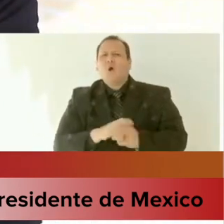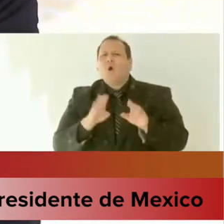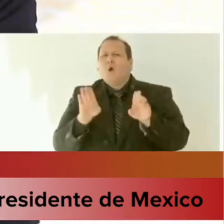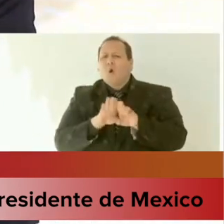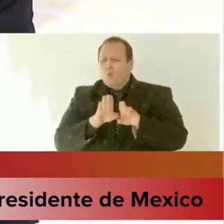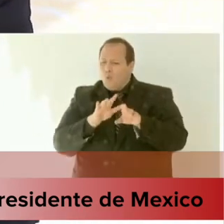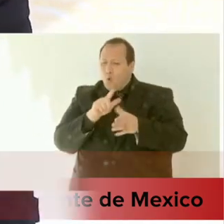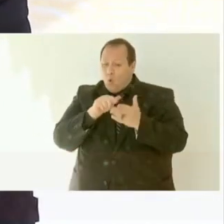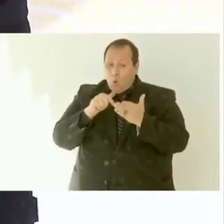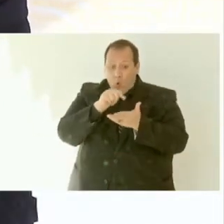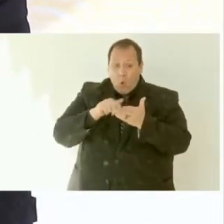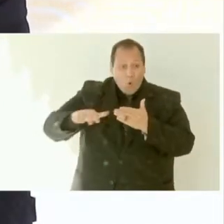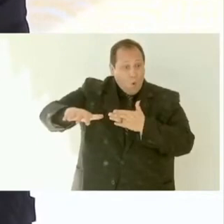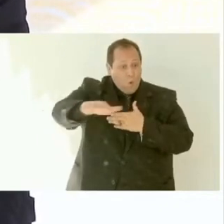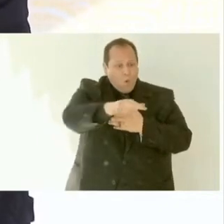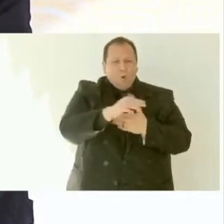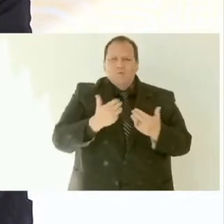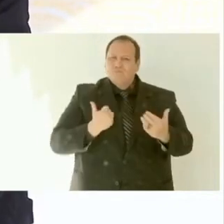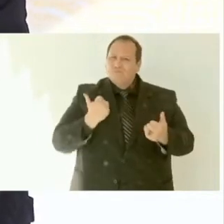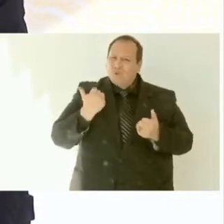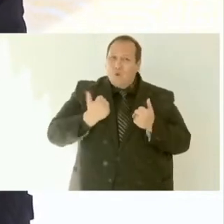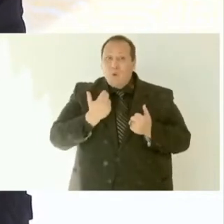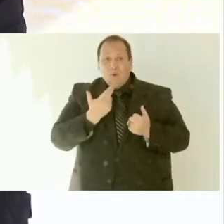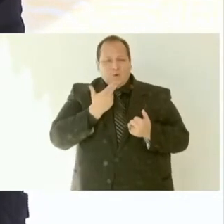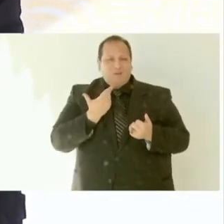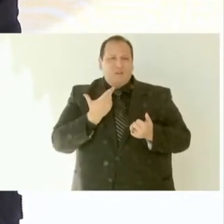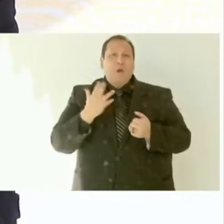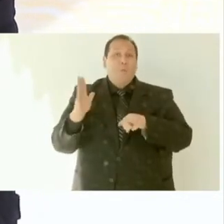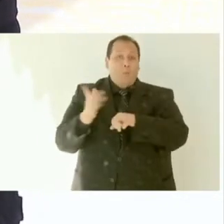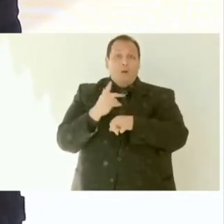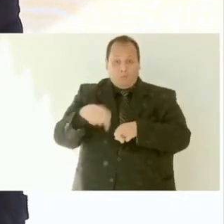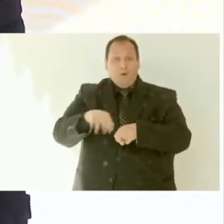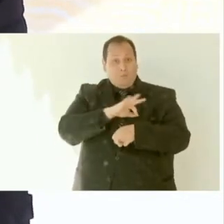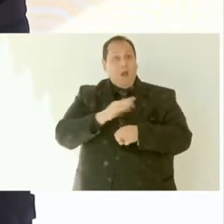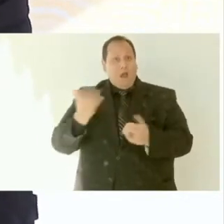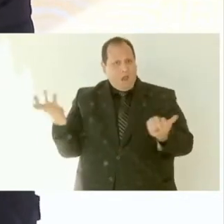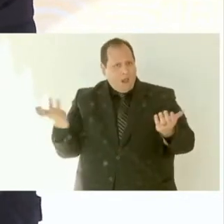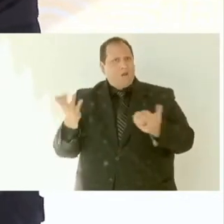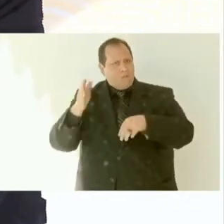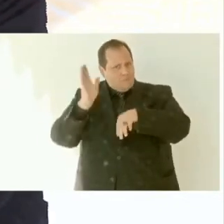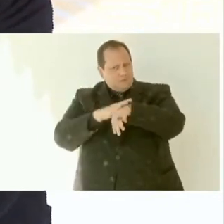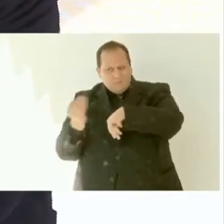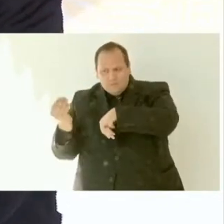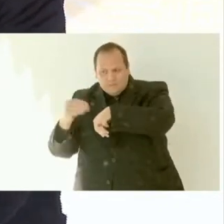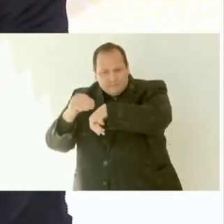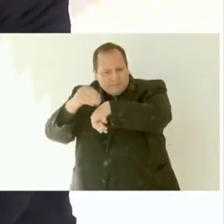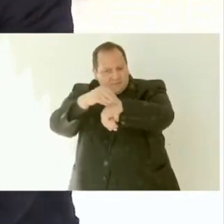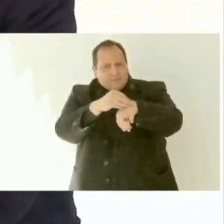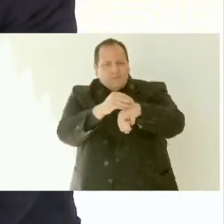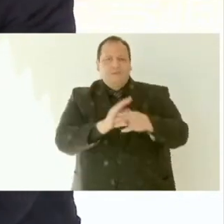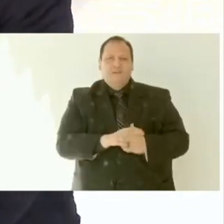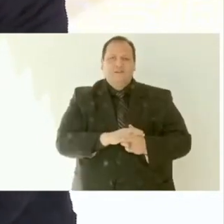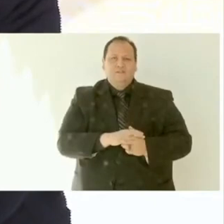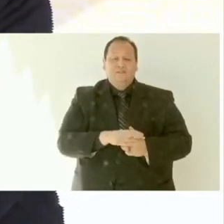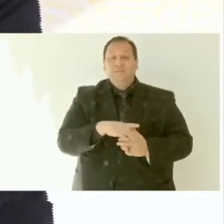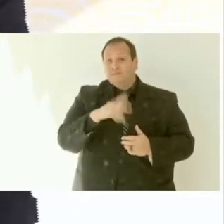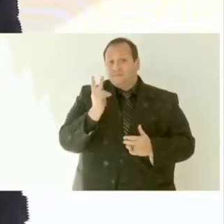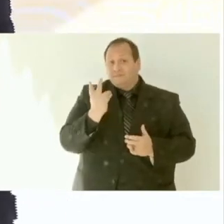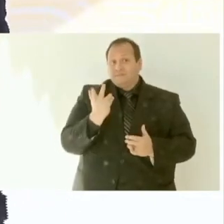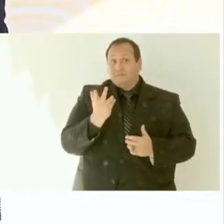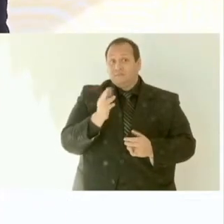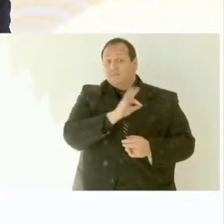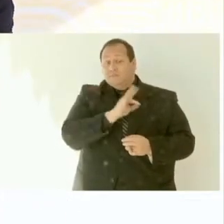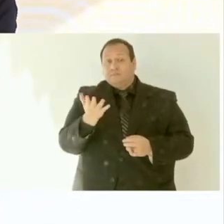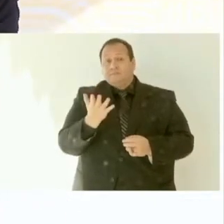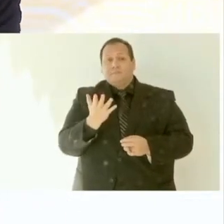utilizando este espacio. Porque se pueden hacer obras, pero pueden